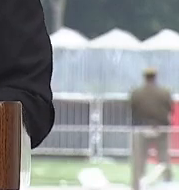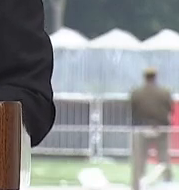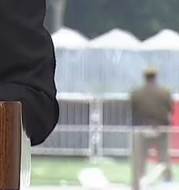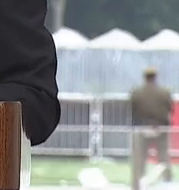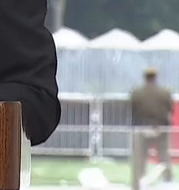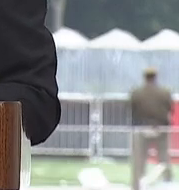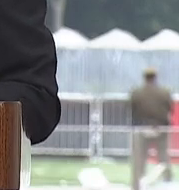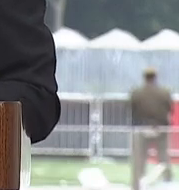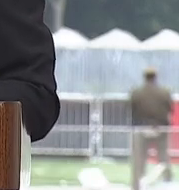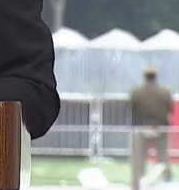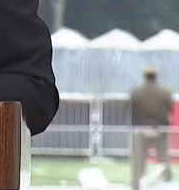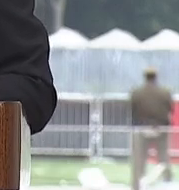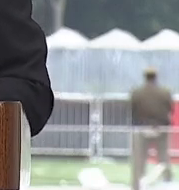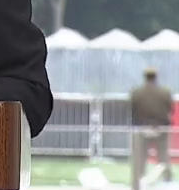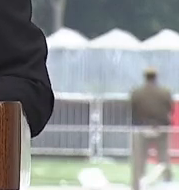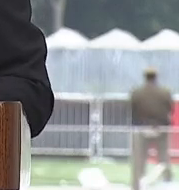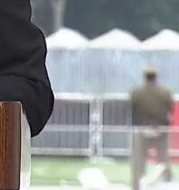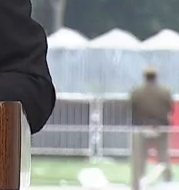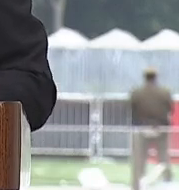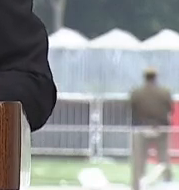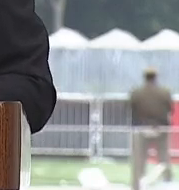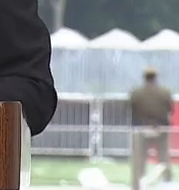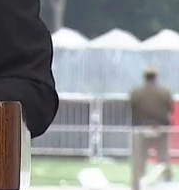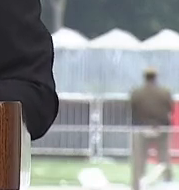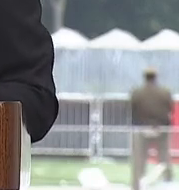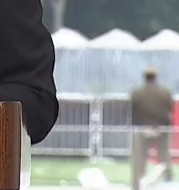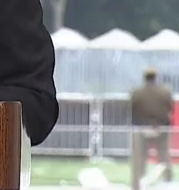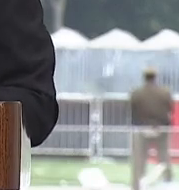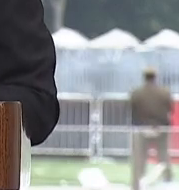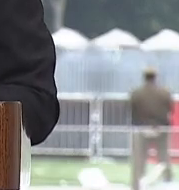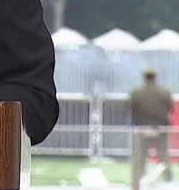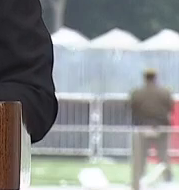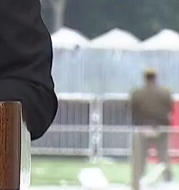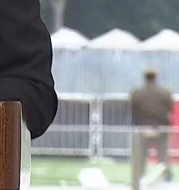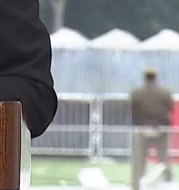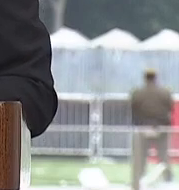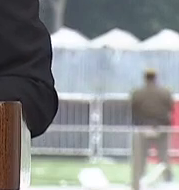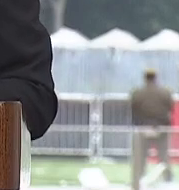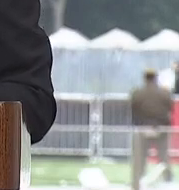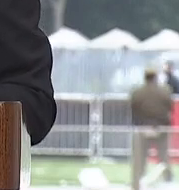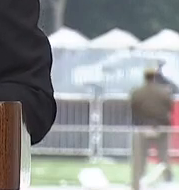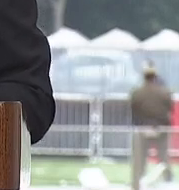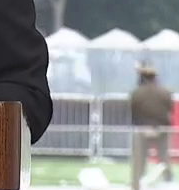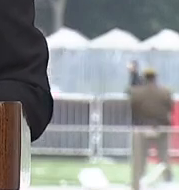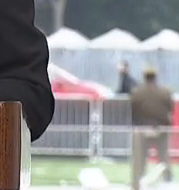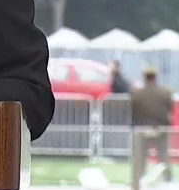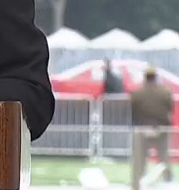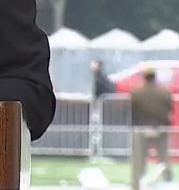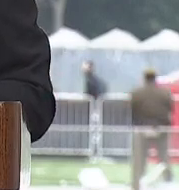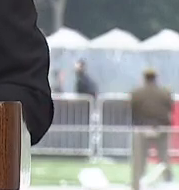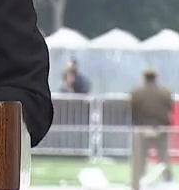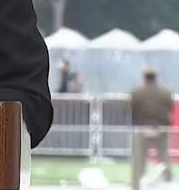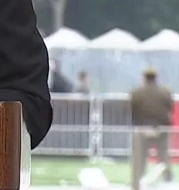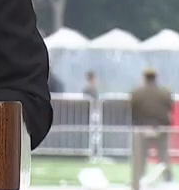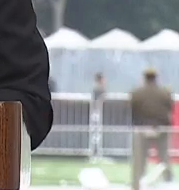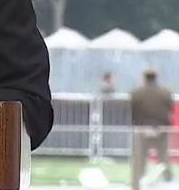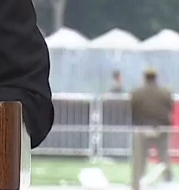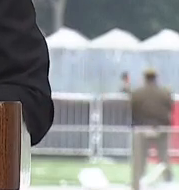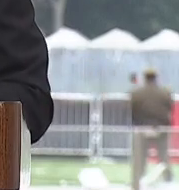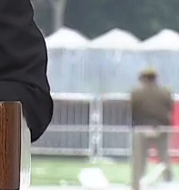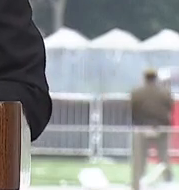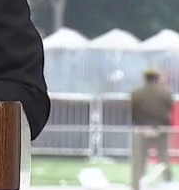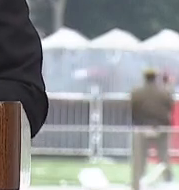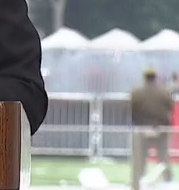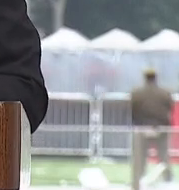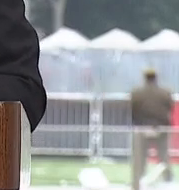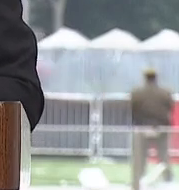principales problemas que tiene la gente y que manifestaron ese 18 de octubre hace 3 años. Como lo decíamos, hizo hincapié, ¿no es cierto?, que aquí